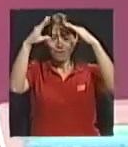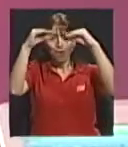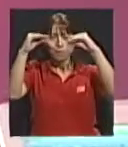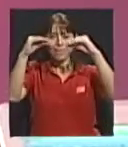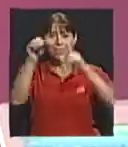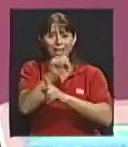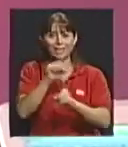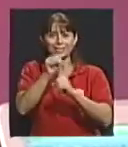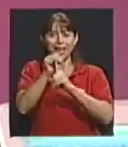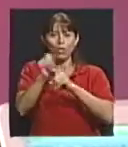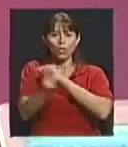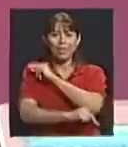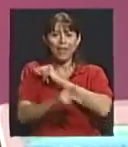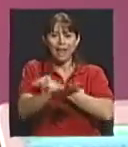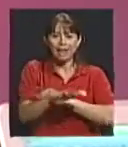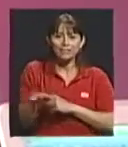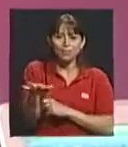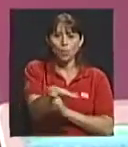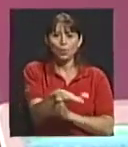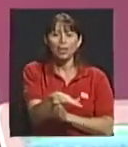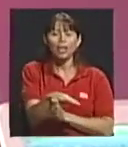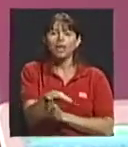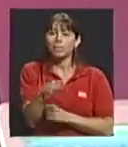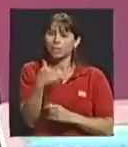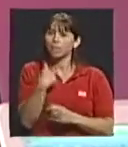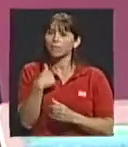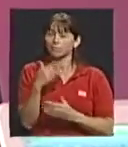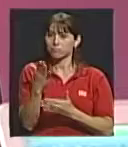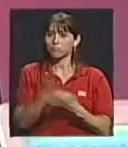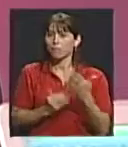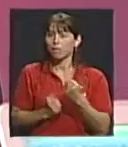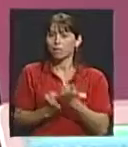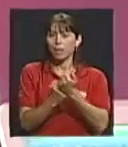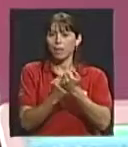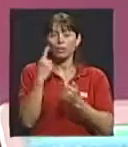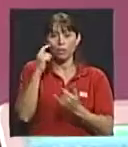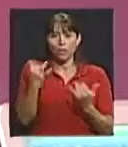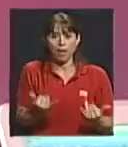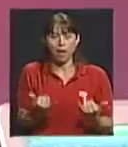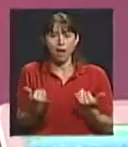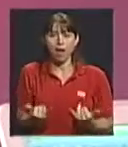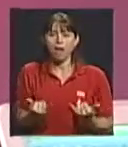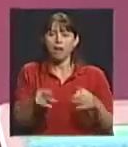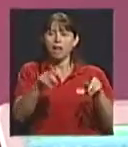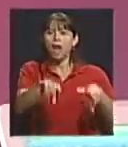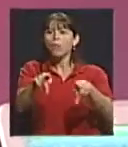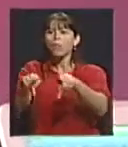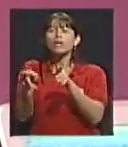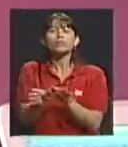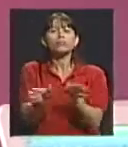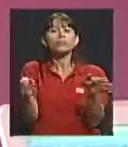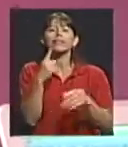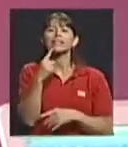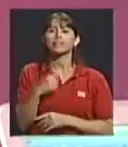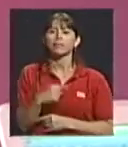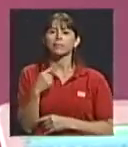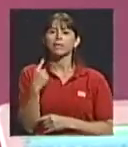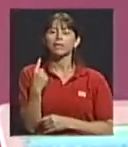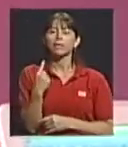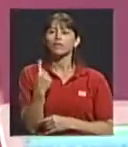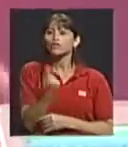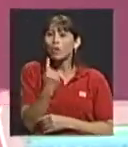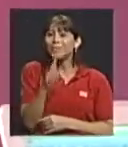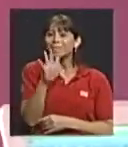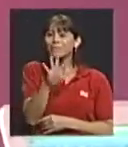de la nación eh encuentra cierto respaldo porque hoy la población dice solo un 56 por de la